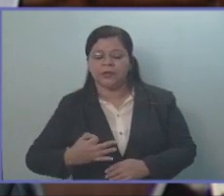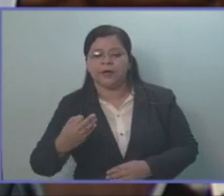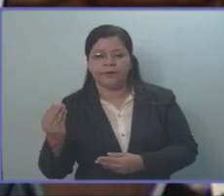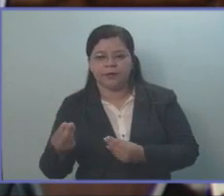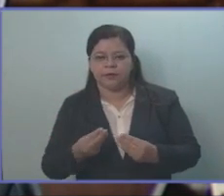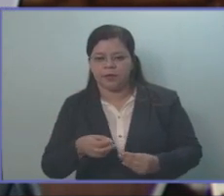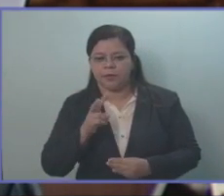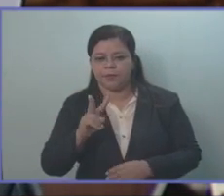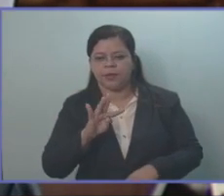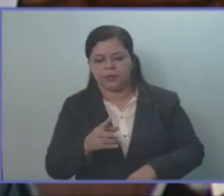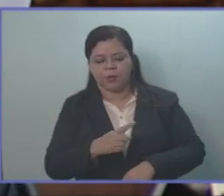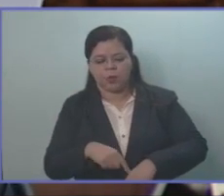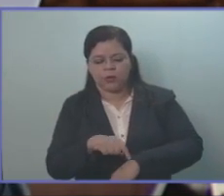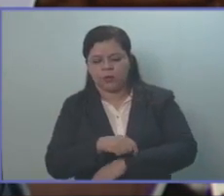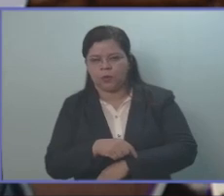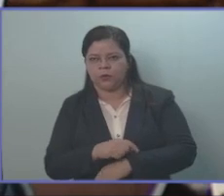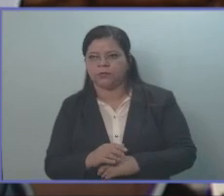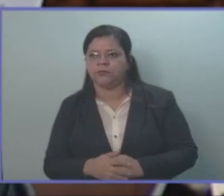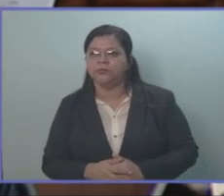término de 24 horas.